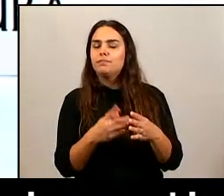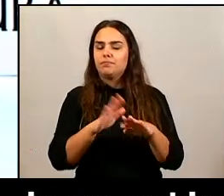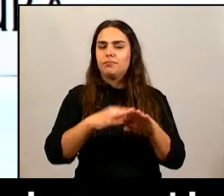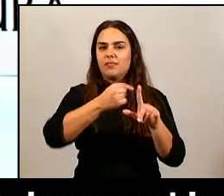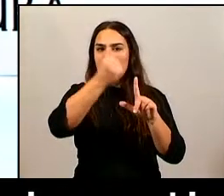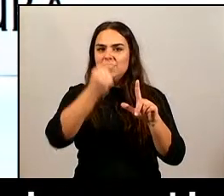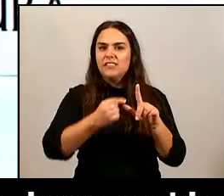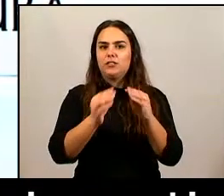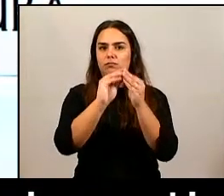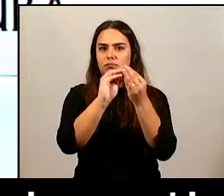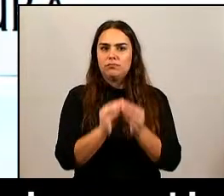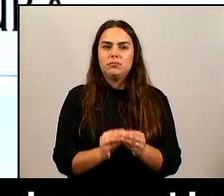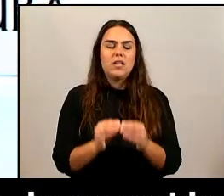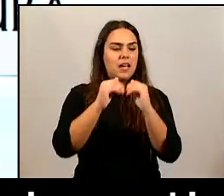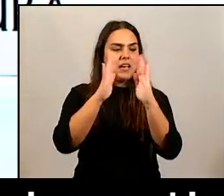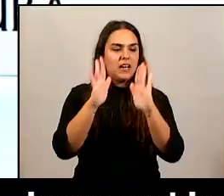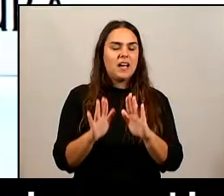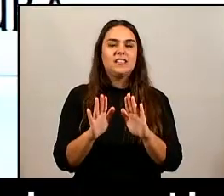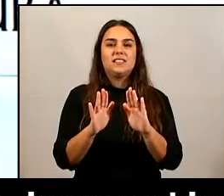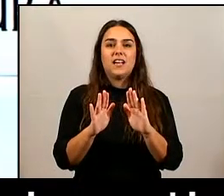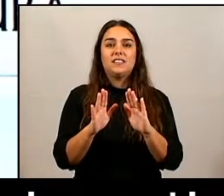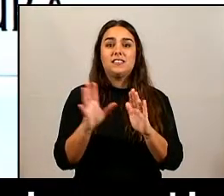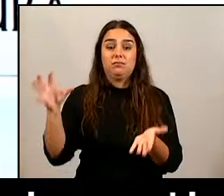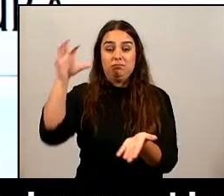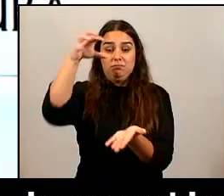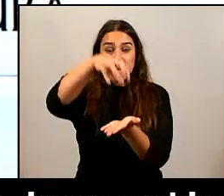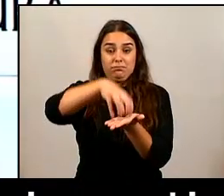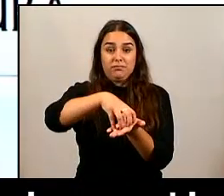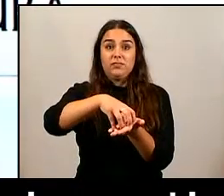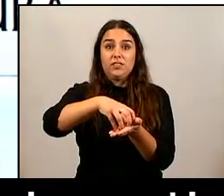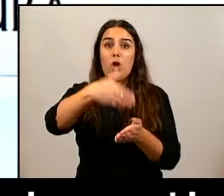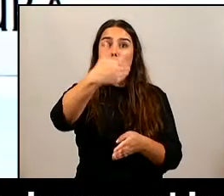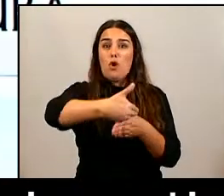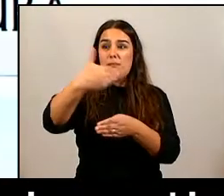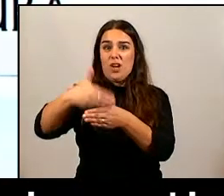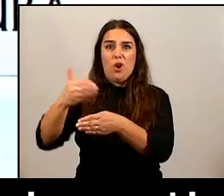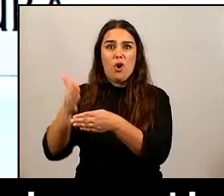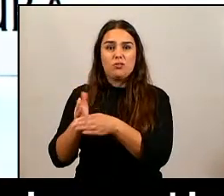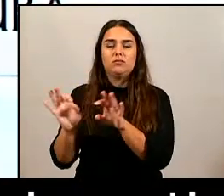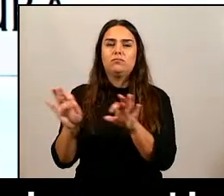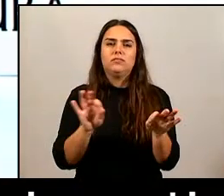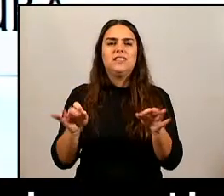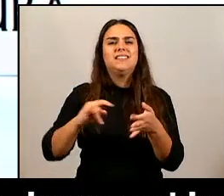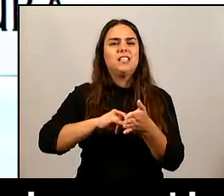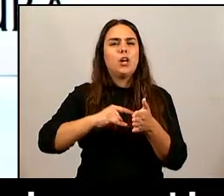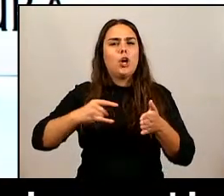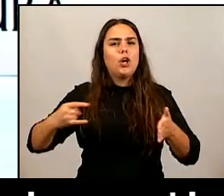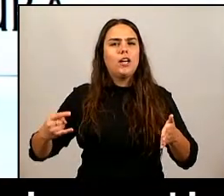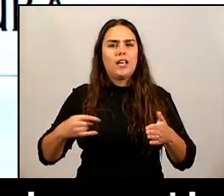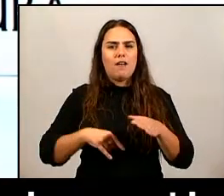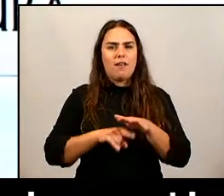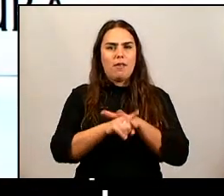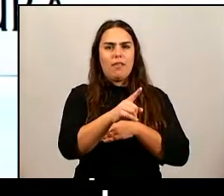y edificación de casas prefabricadas de hormigón, utilizando una tecnología avanzada. La